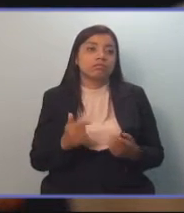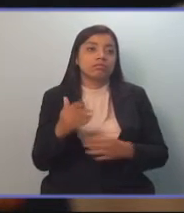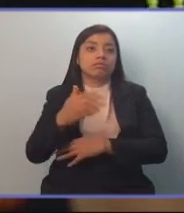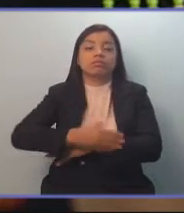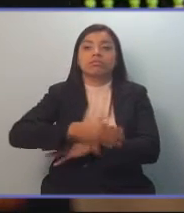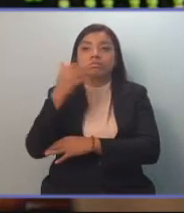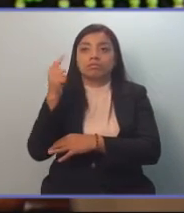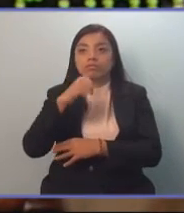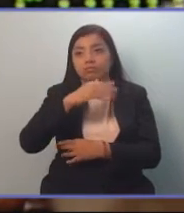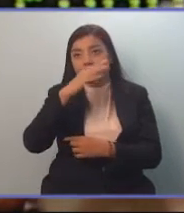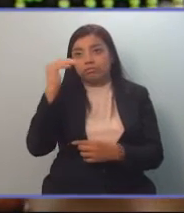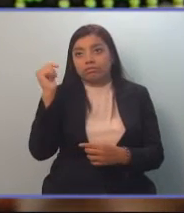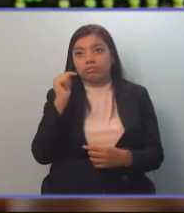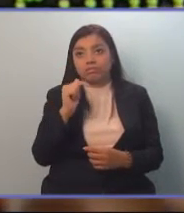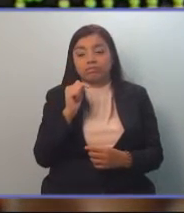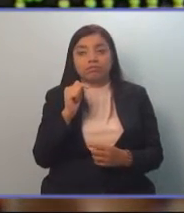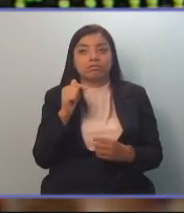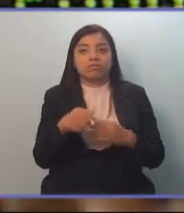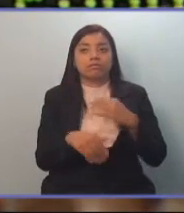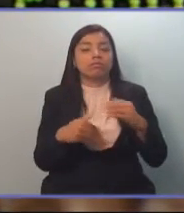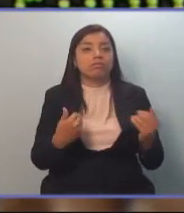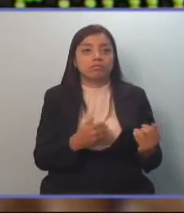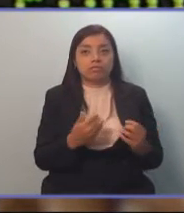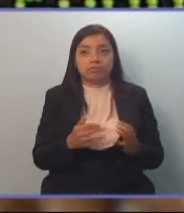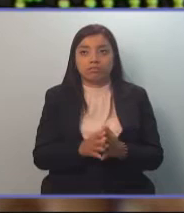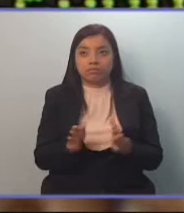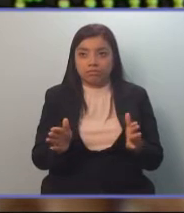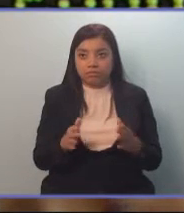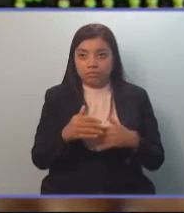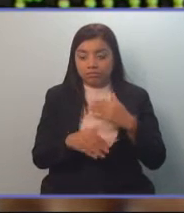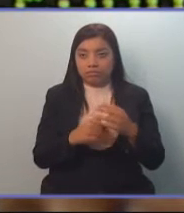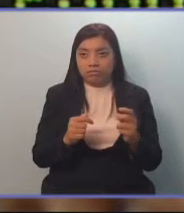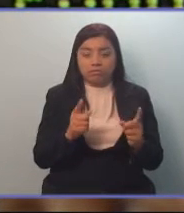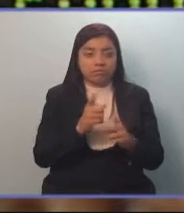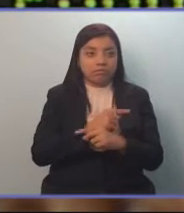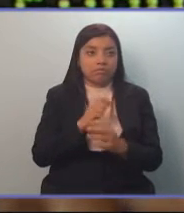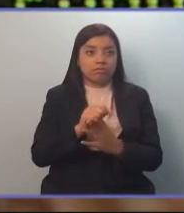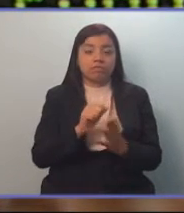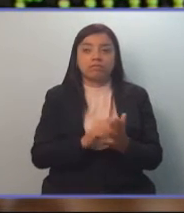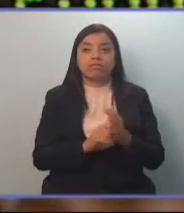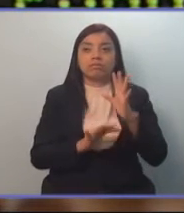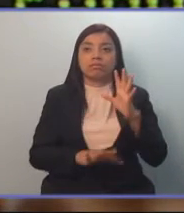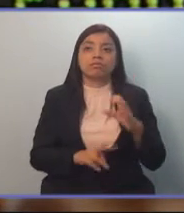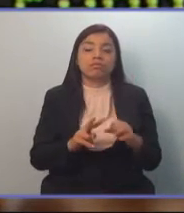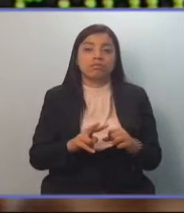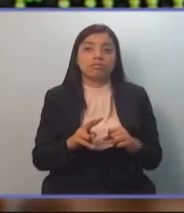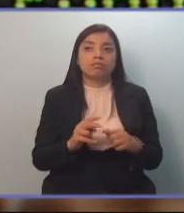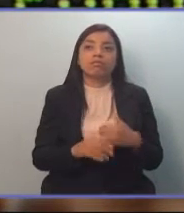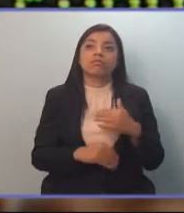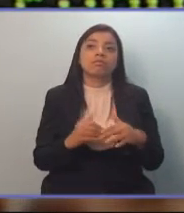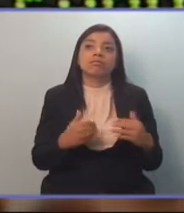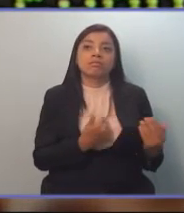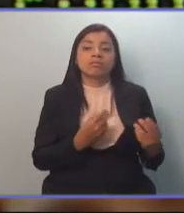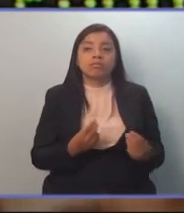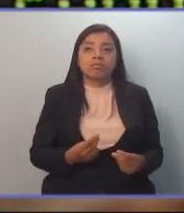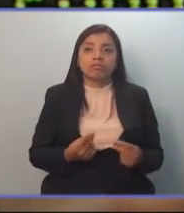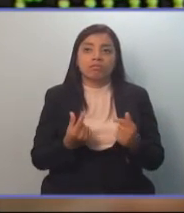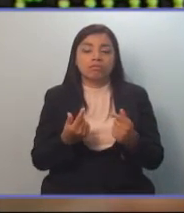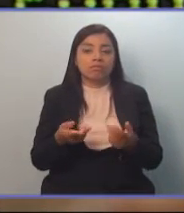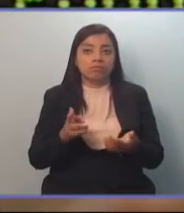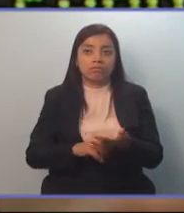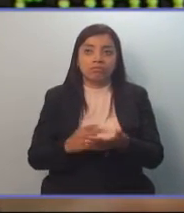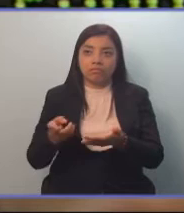fronteras del país pagados en su totalidad. Disposición transitoria, artículo 12, para efectos de facilitar la inscripción